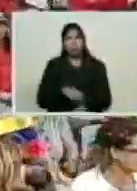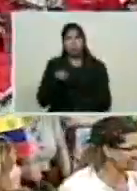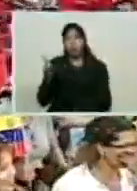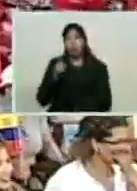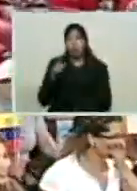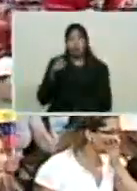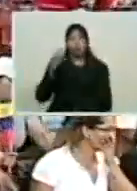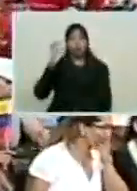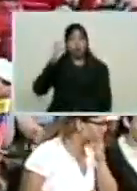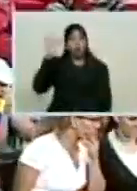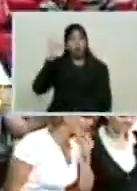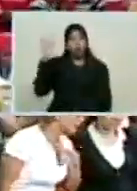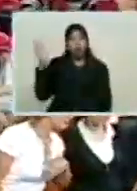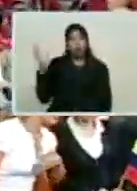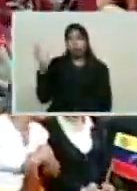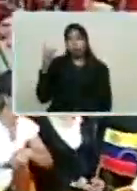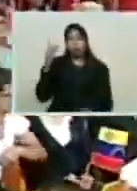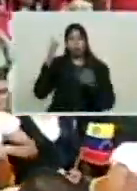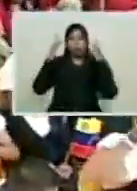intelectual orgánico de la clase obrera,